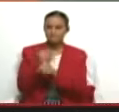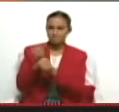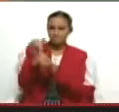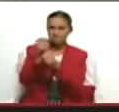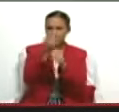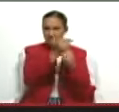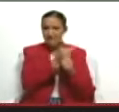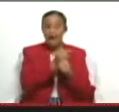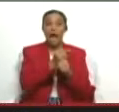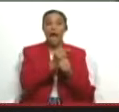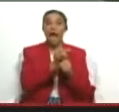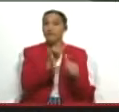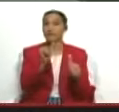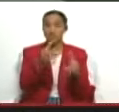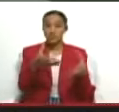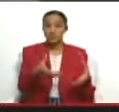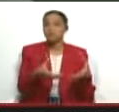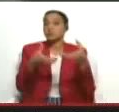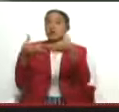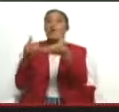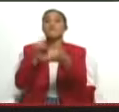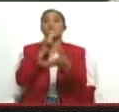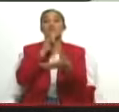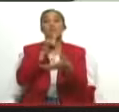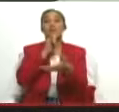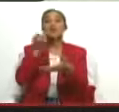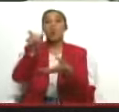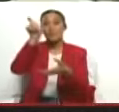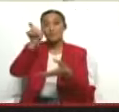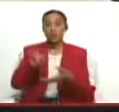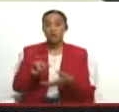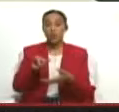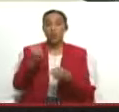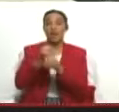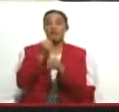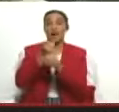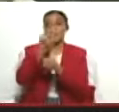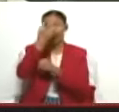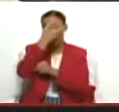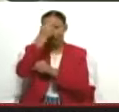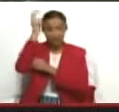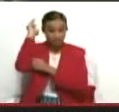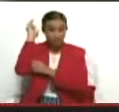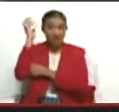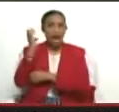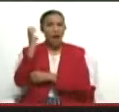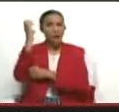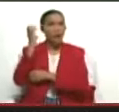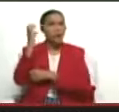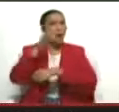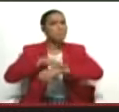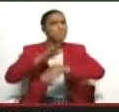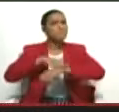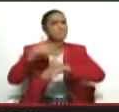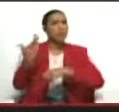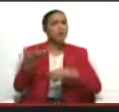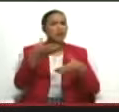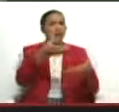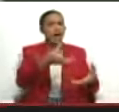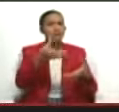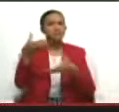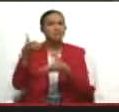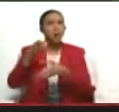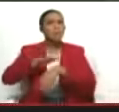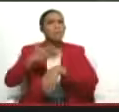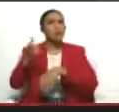embajador europeo sobre el fortalecimiento del sistema de defensa antiaérea del país Por qué Porque usted tiene que reunirse con